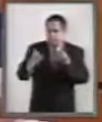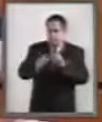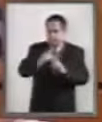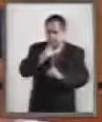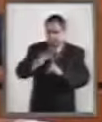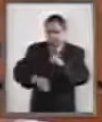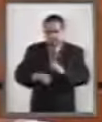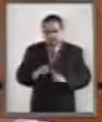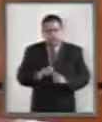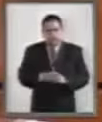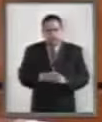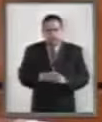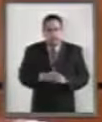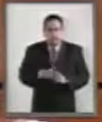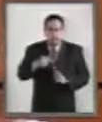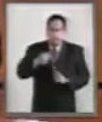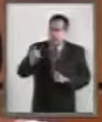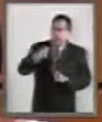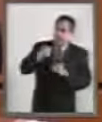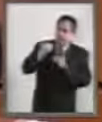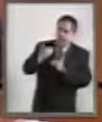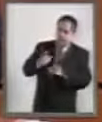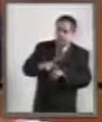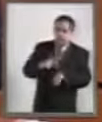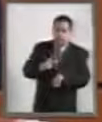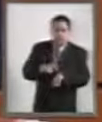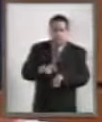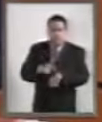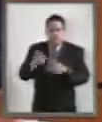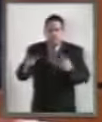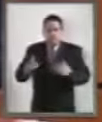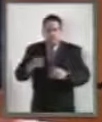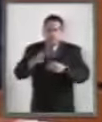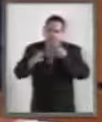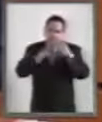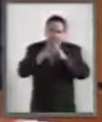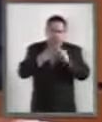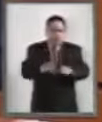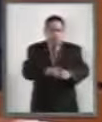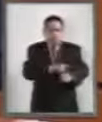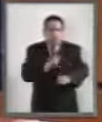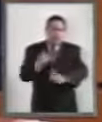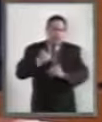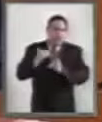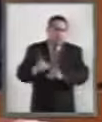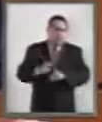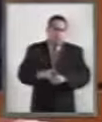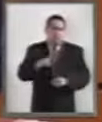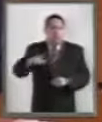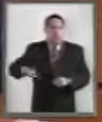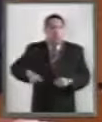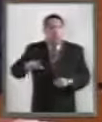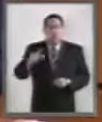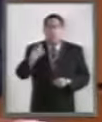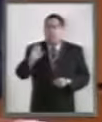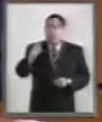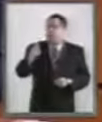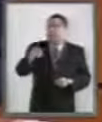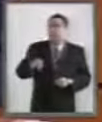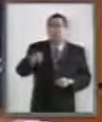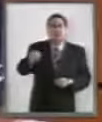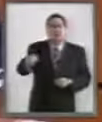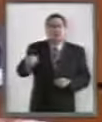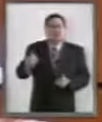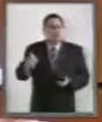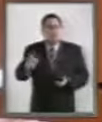en esta limitación del tiempo que tenemos, podríamos hablar mucho más, El gobierno de Peña Nieto es un